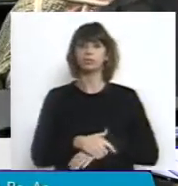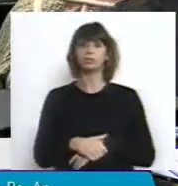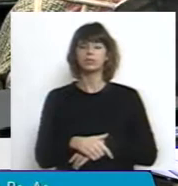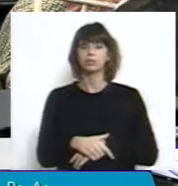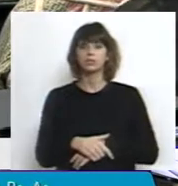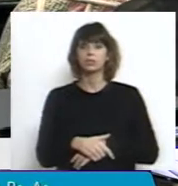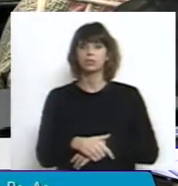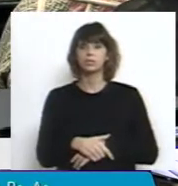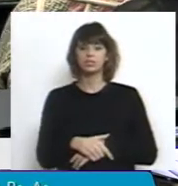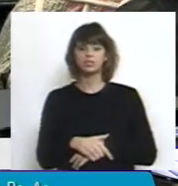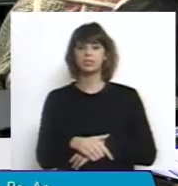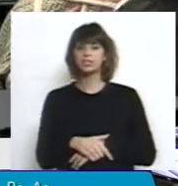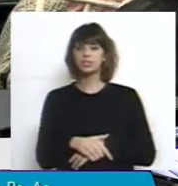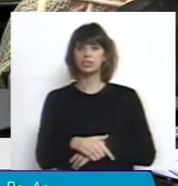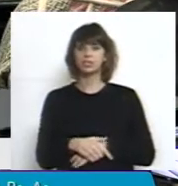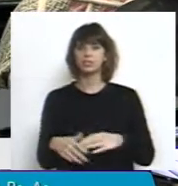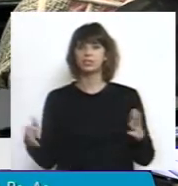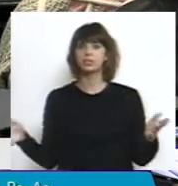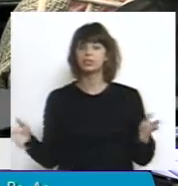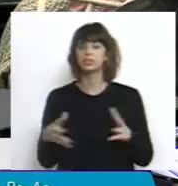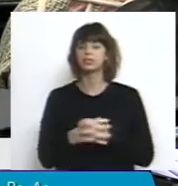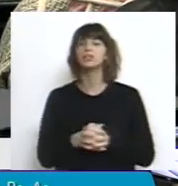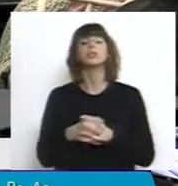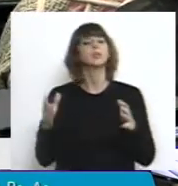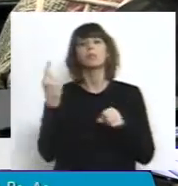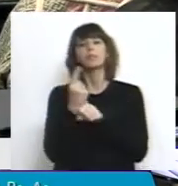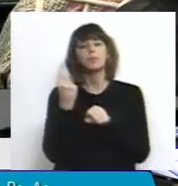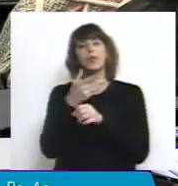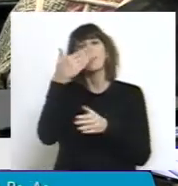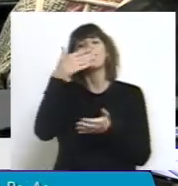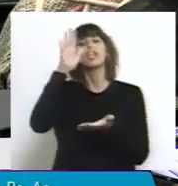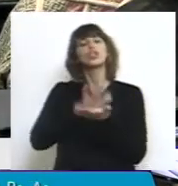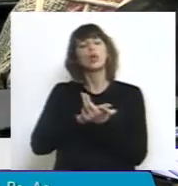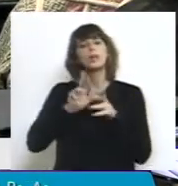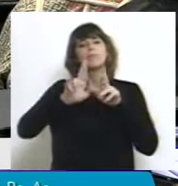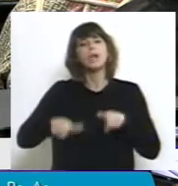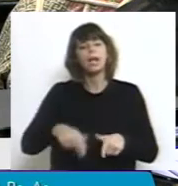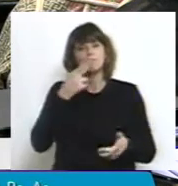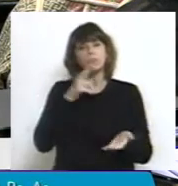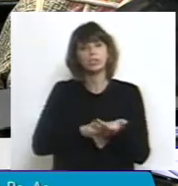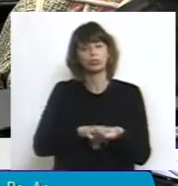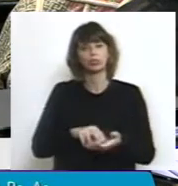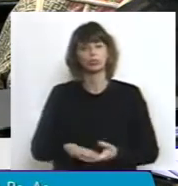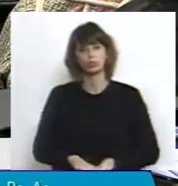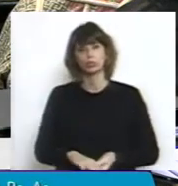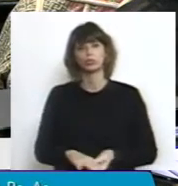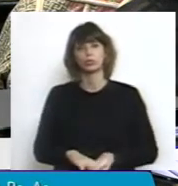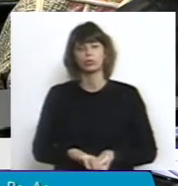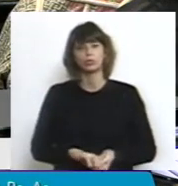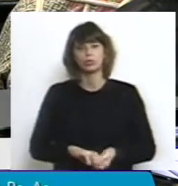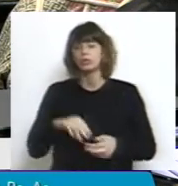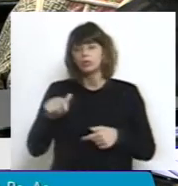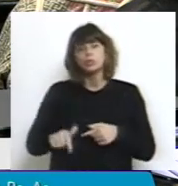No se ve mucho, pero lo primero que vamos a hablar es de la política fiscal en un contexto de